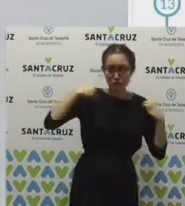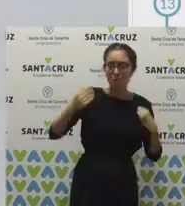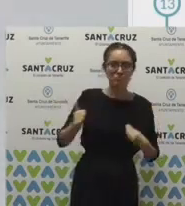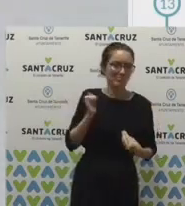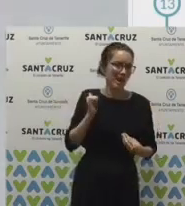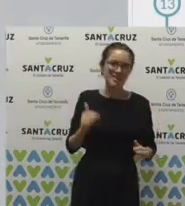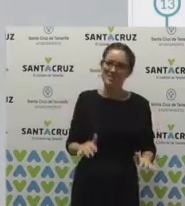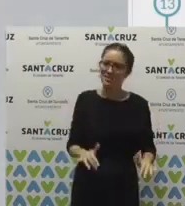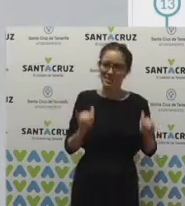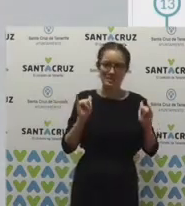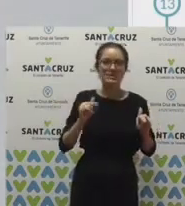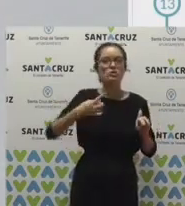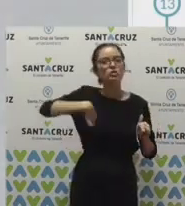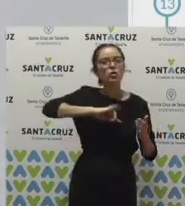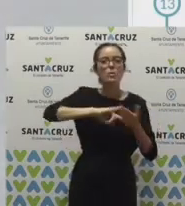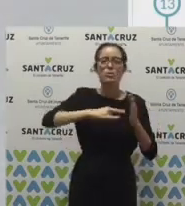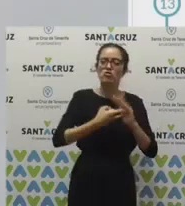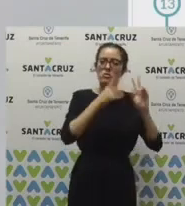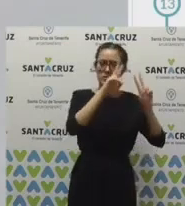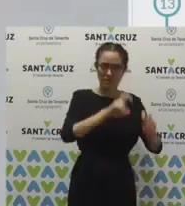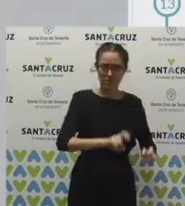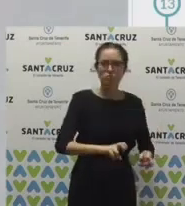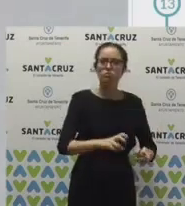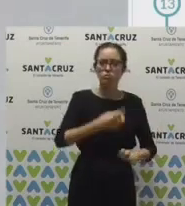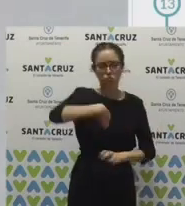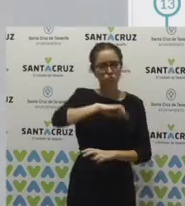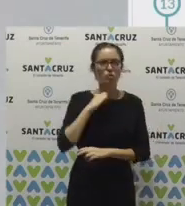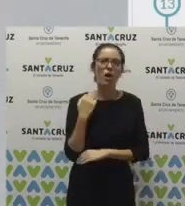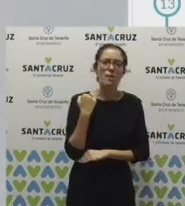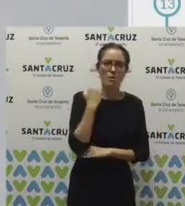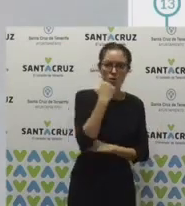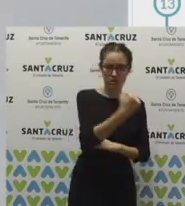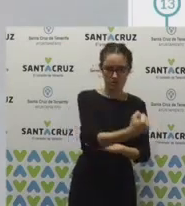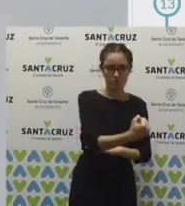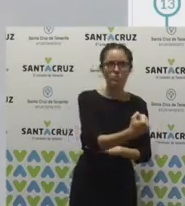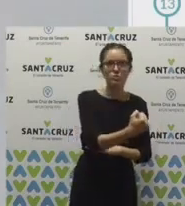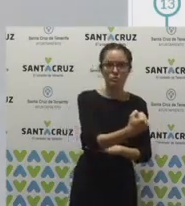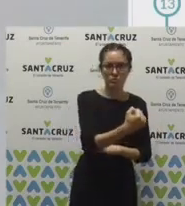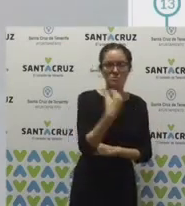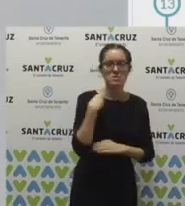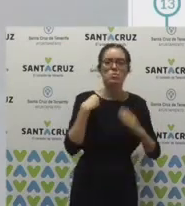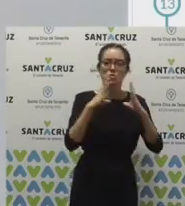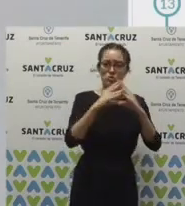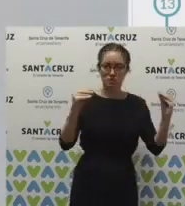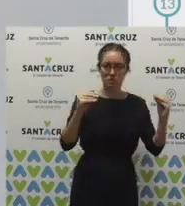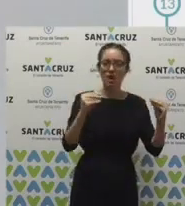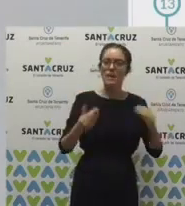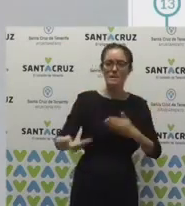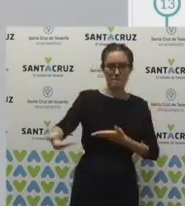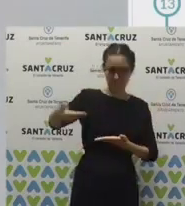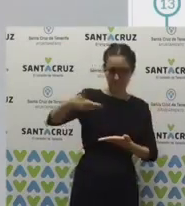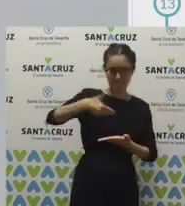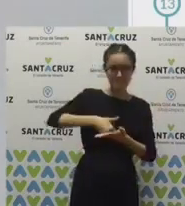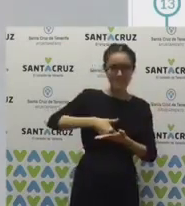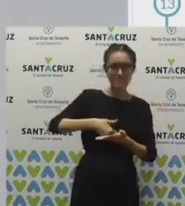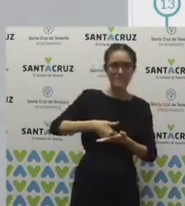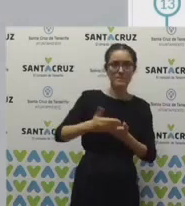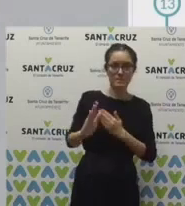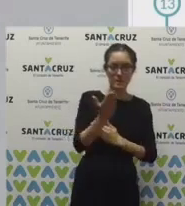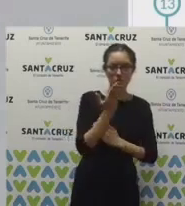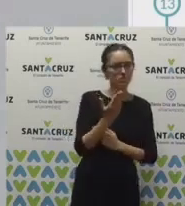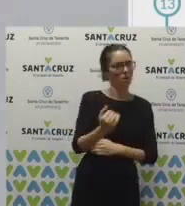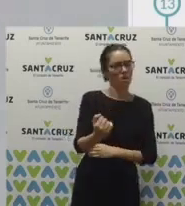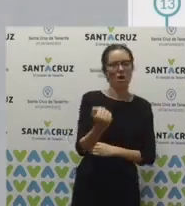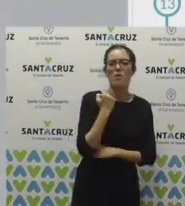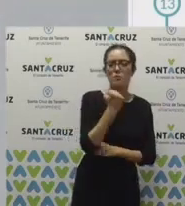apoyamos los proyectos de investigación que presenten las que presenten la universidad por supuesto y así como cualquier otra entidad